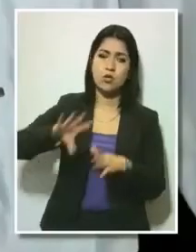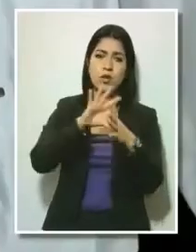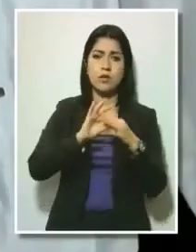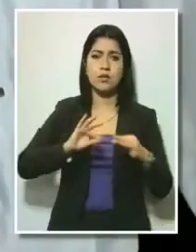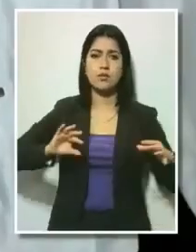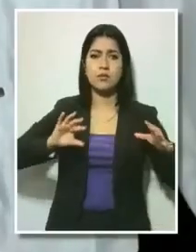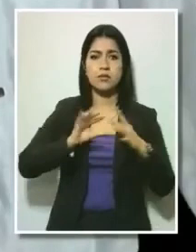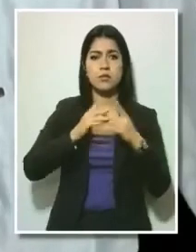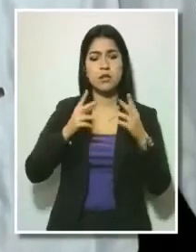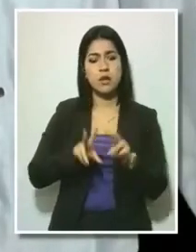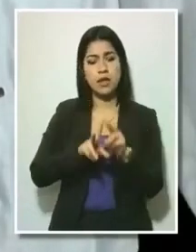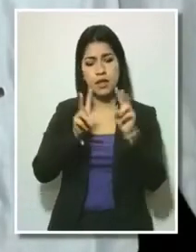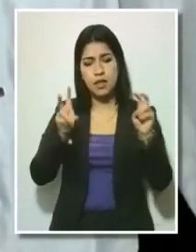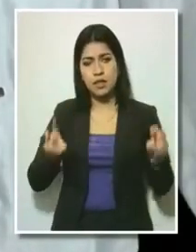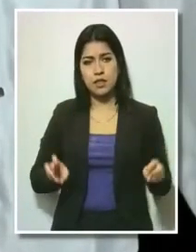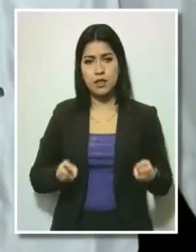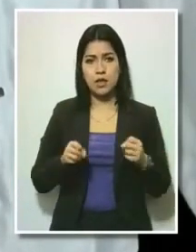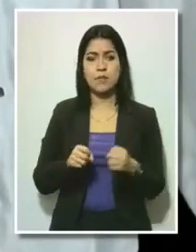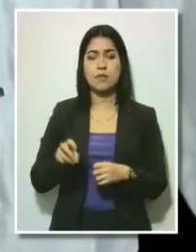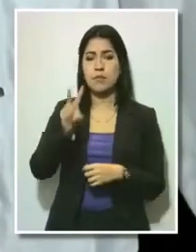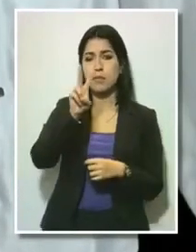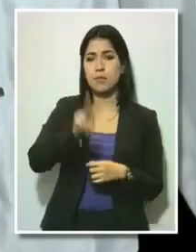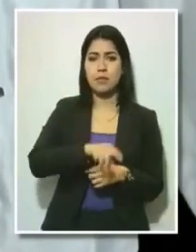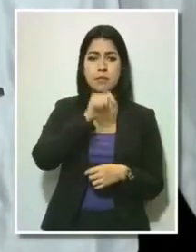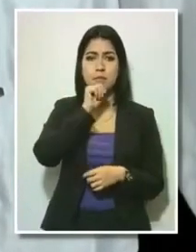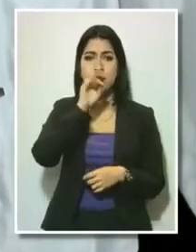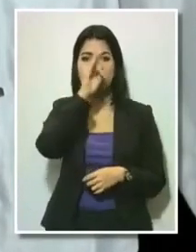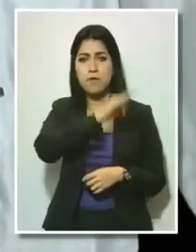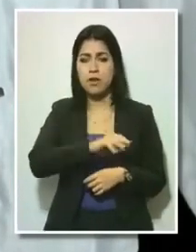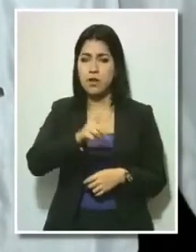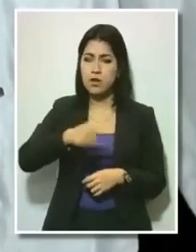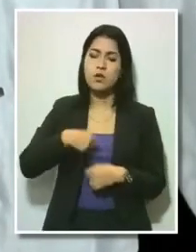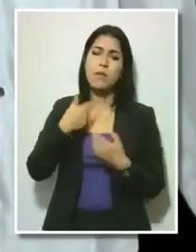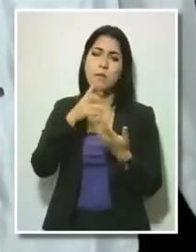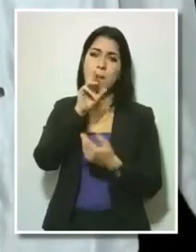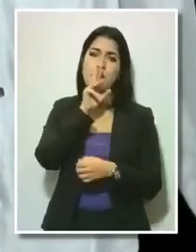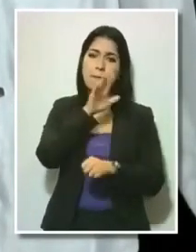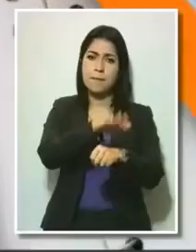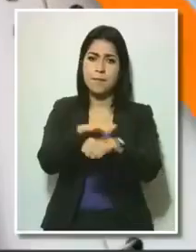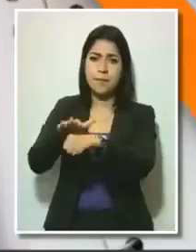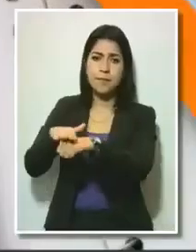y verdades y decir, vayamos a los libros.